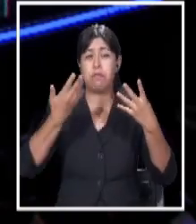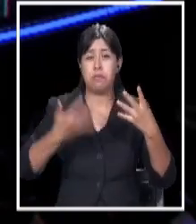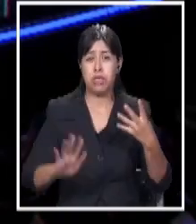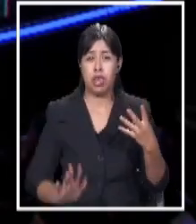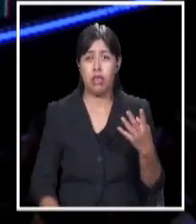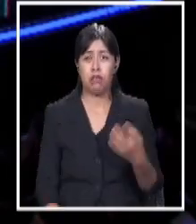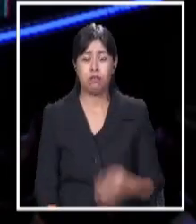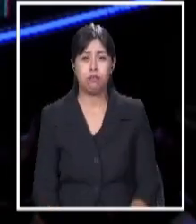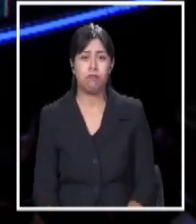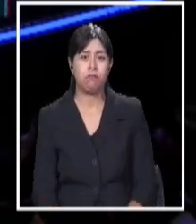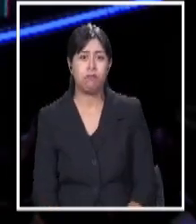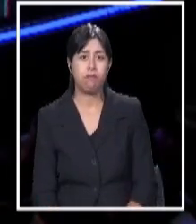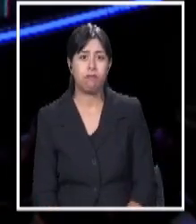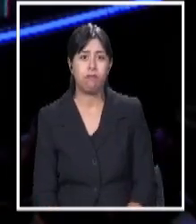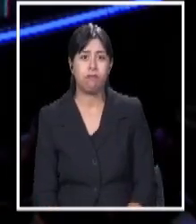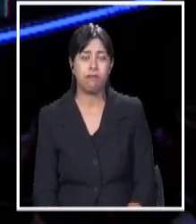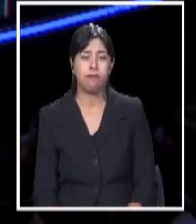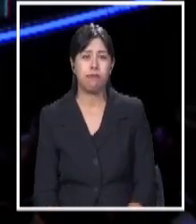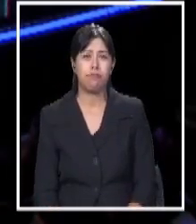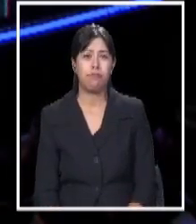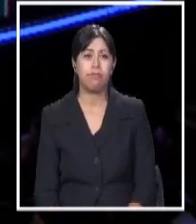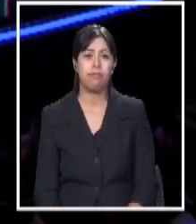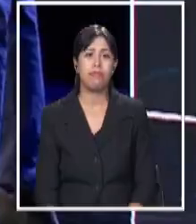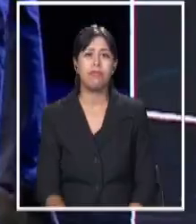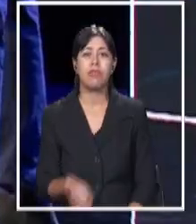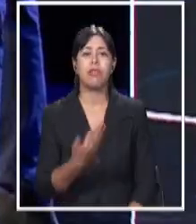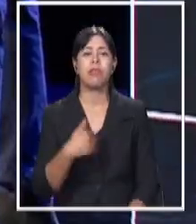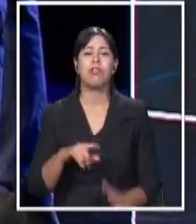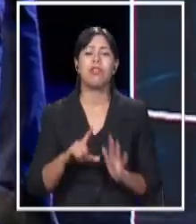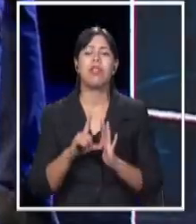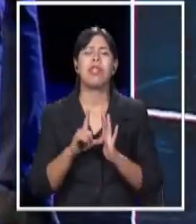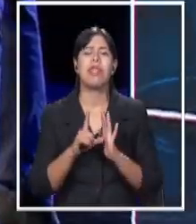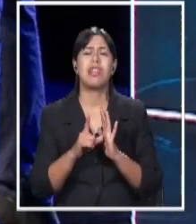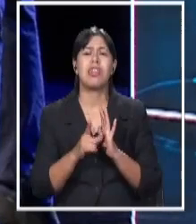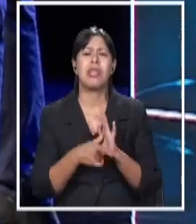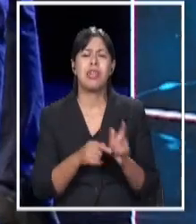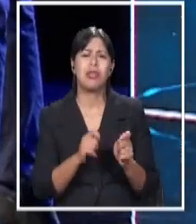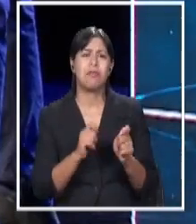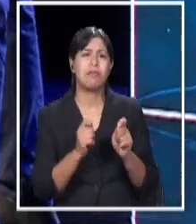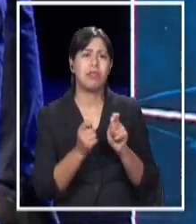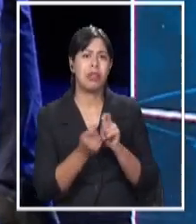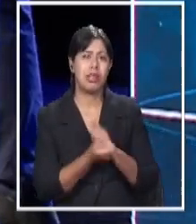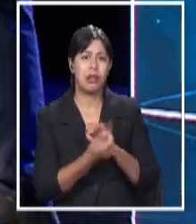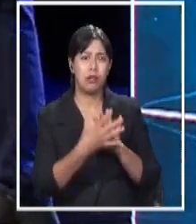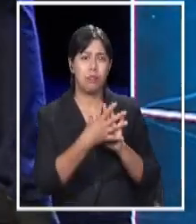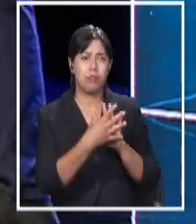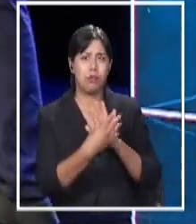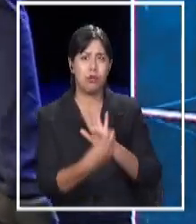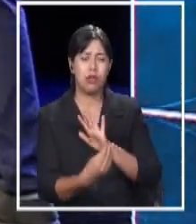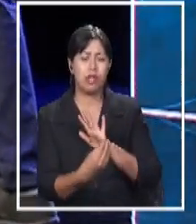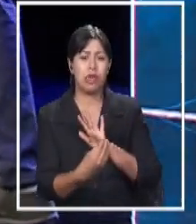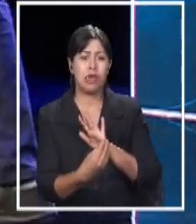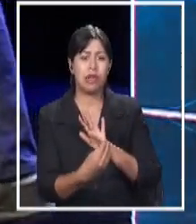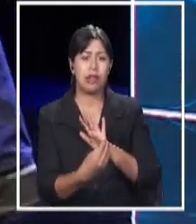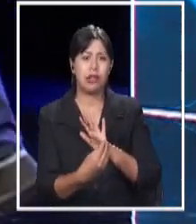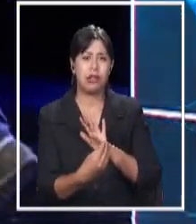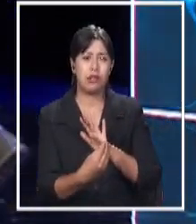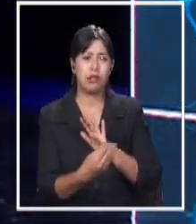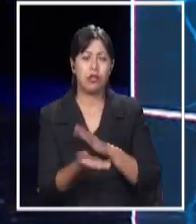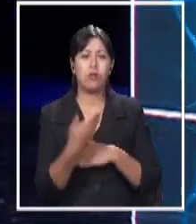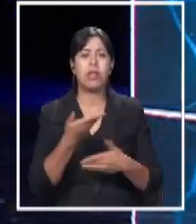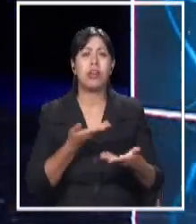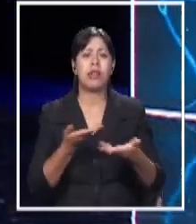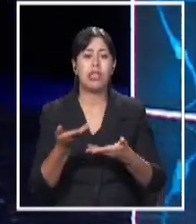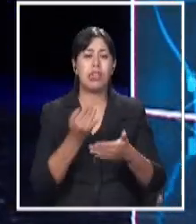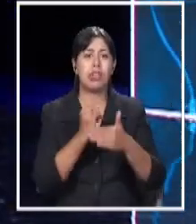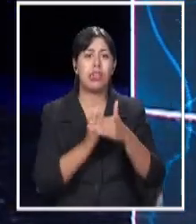¿Sí? Y en ese sentido somos muy lentos de cambiar en nuestros modelos de trastorno, en nuestras formas de